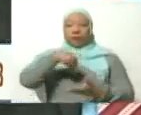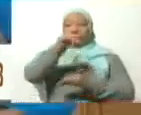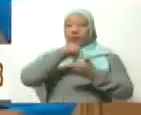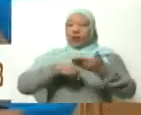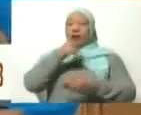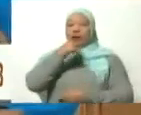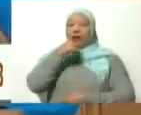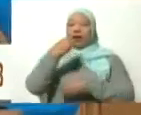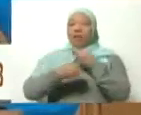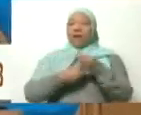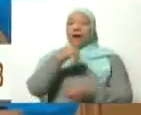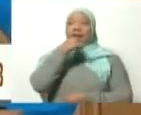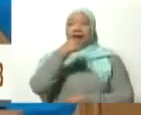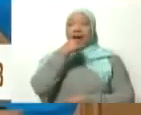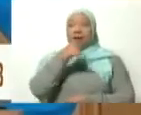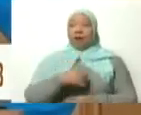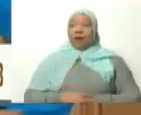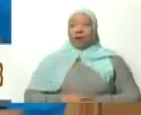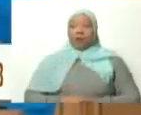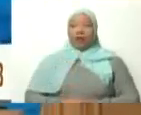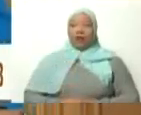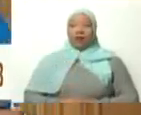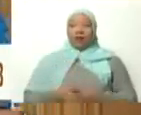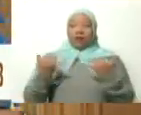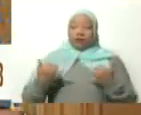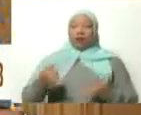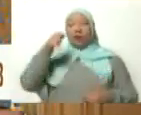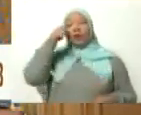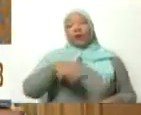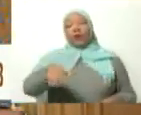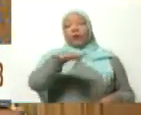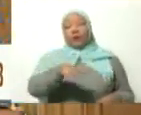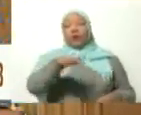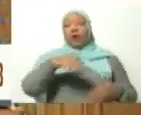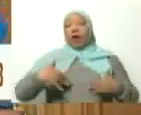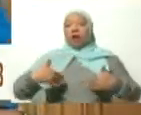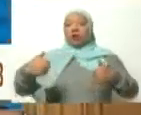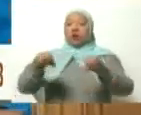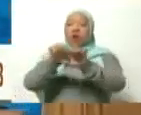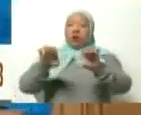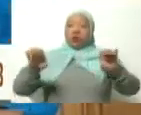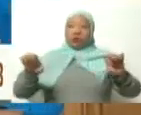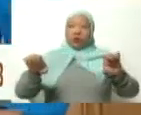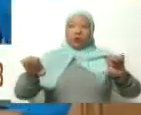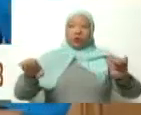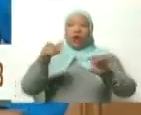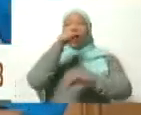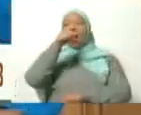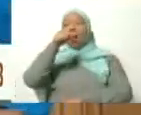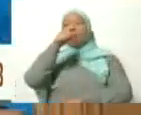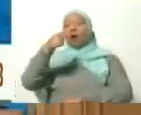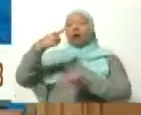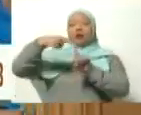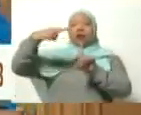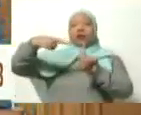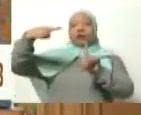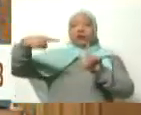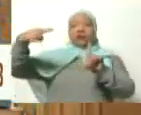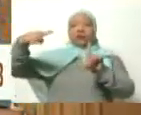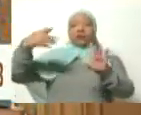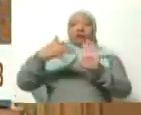financieros para direccionarlos al bienestar de nuestro pueblo en salud, en educación, agua, electricidad,